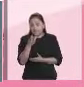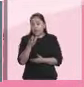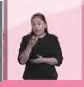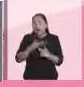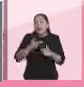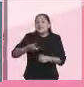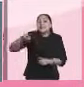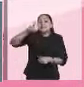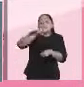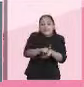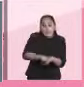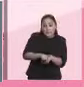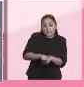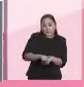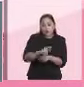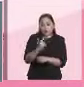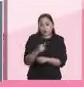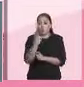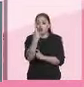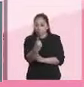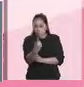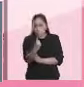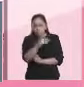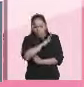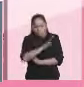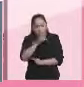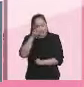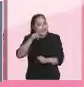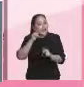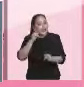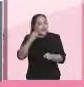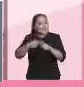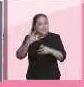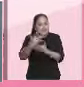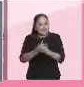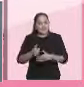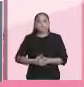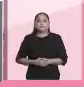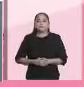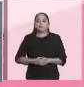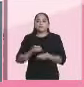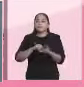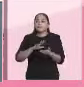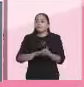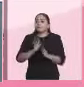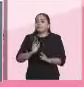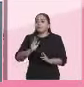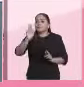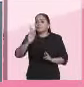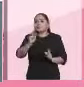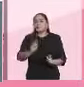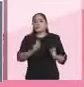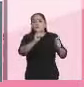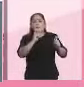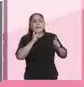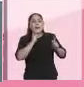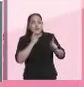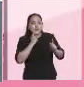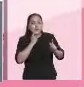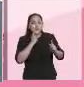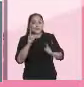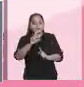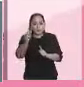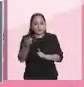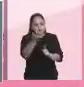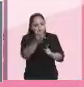el 1 de julio. Por mención, obviamente sí. tengo registrado, va después, si le voy a dar la palabra a Andrés Manuel López Obrador y se la doy después. Adelante. Si